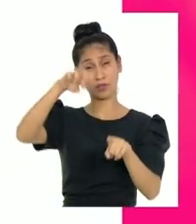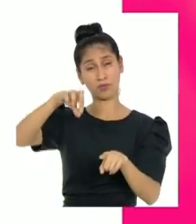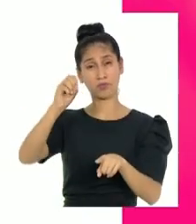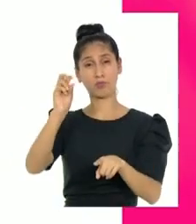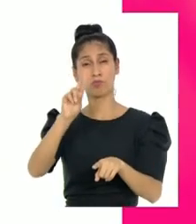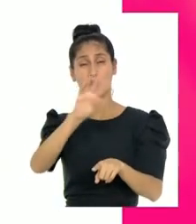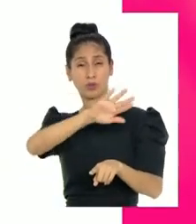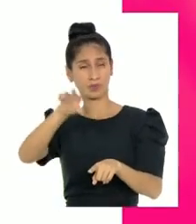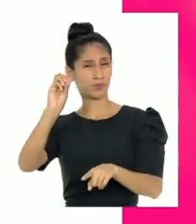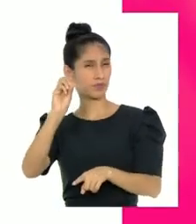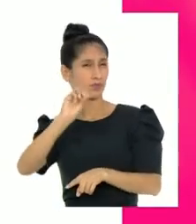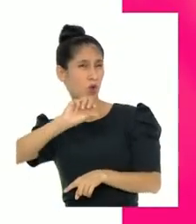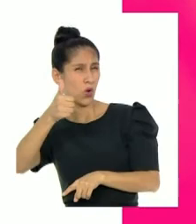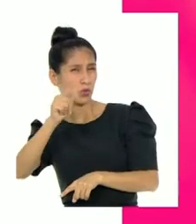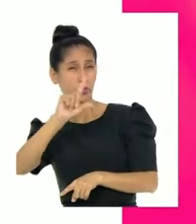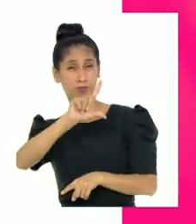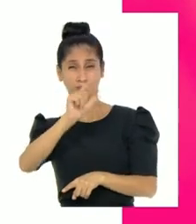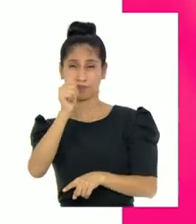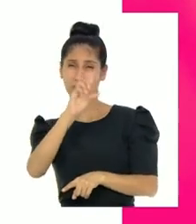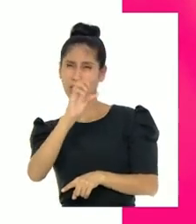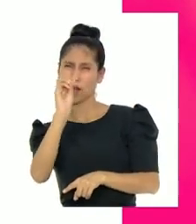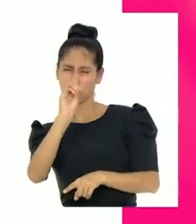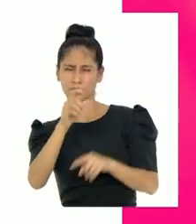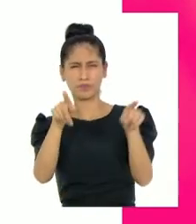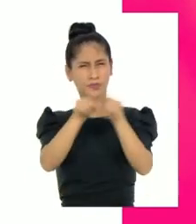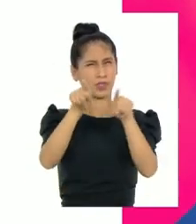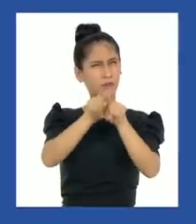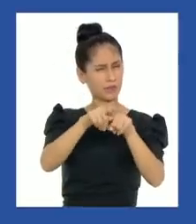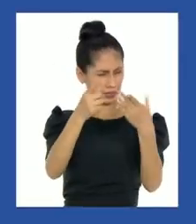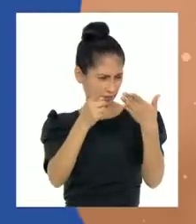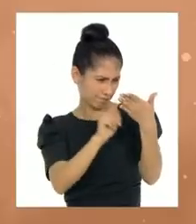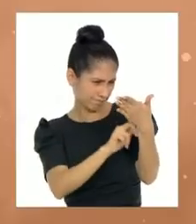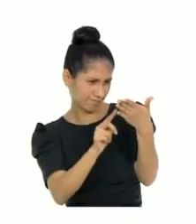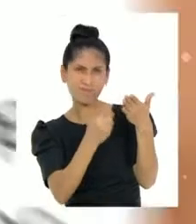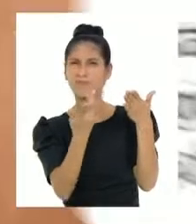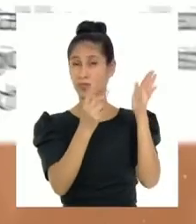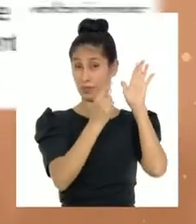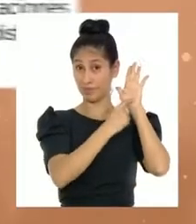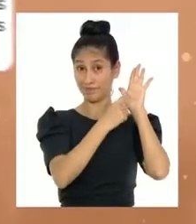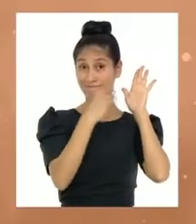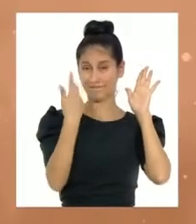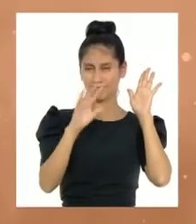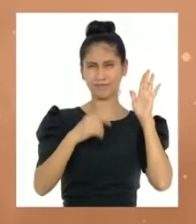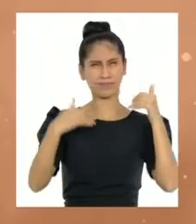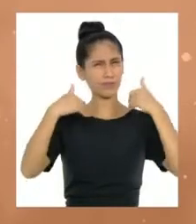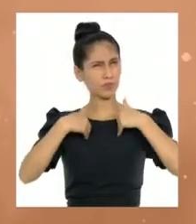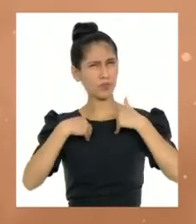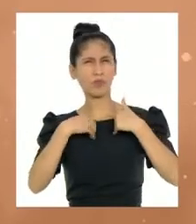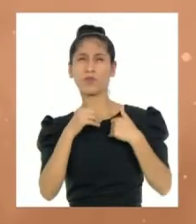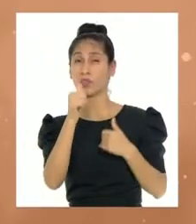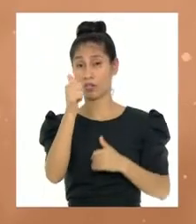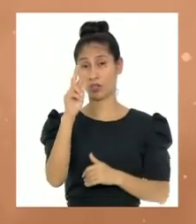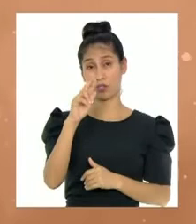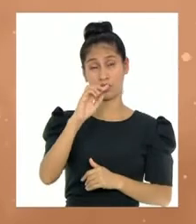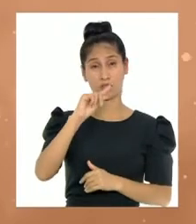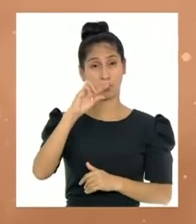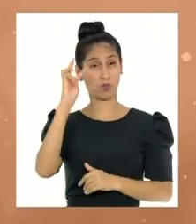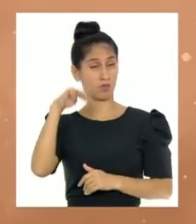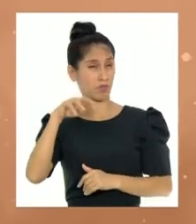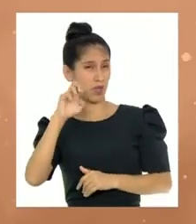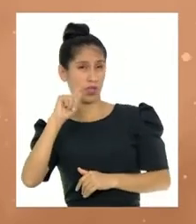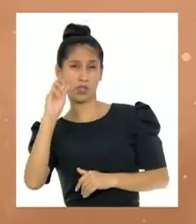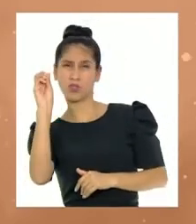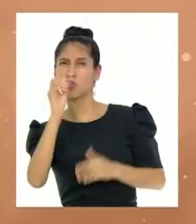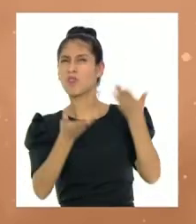es clave identificar los distintos tipos de argumentos. Tenemos el argumento de ejemplificación, en el que se